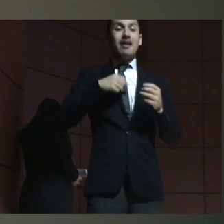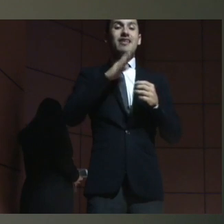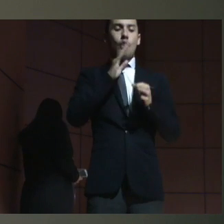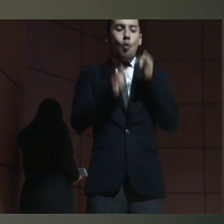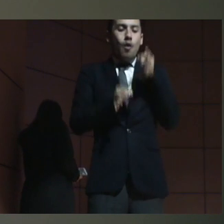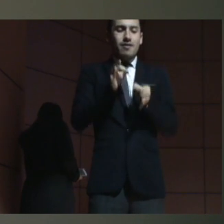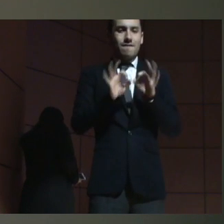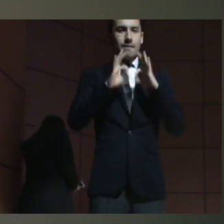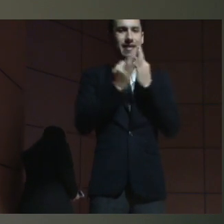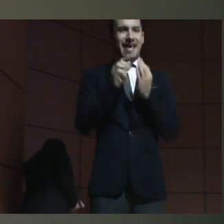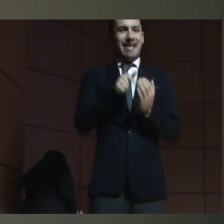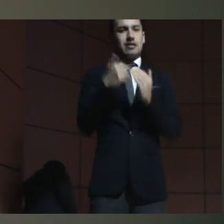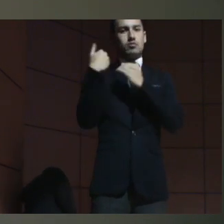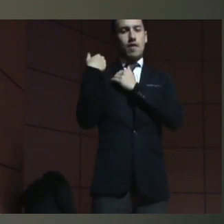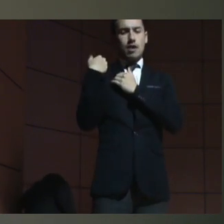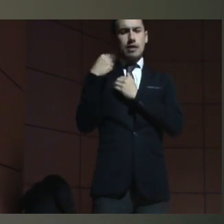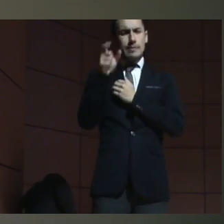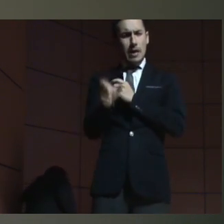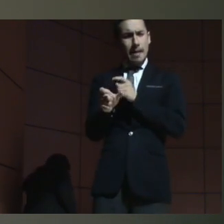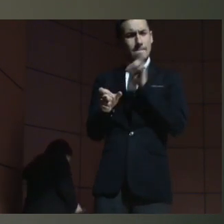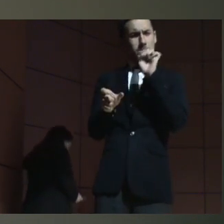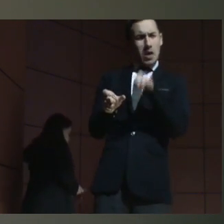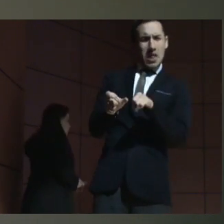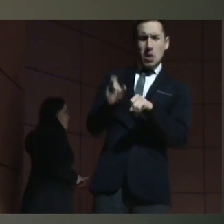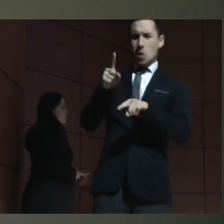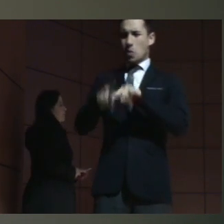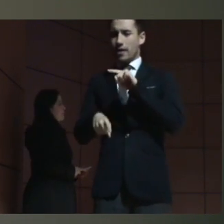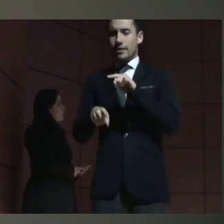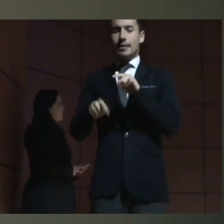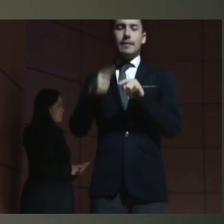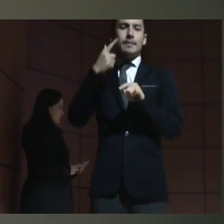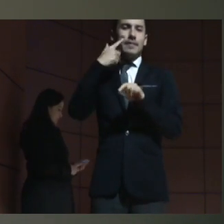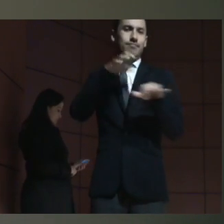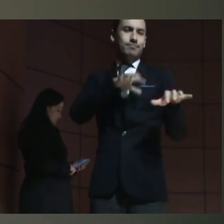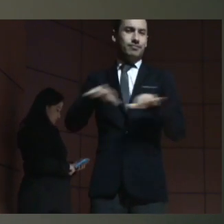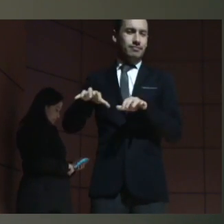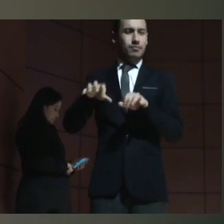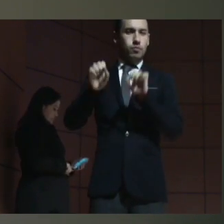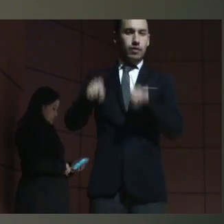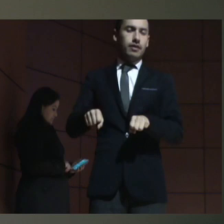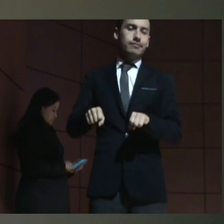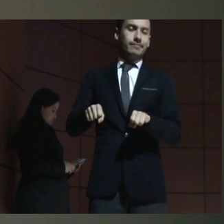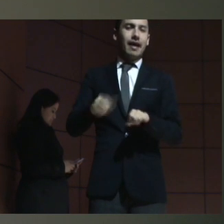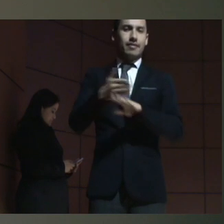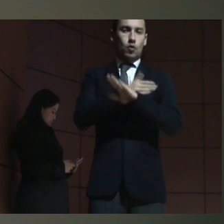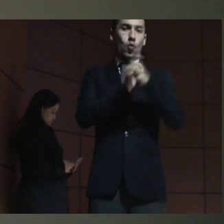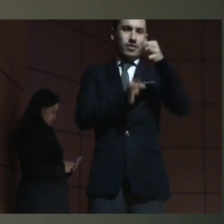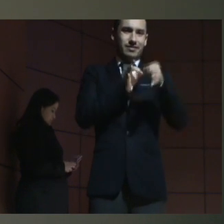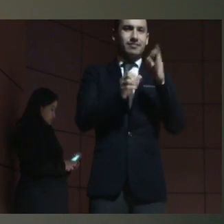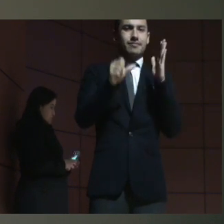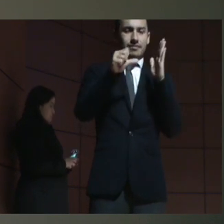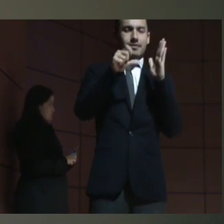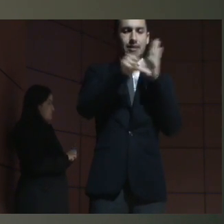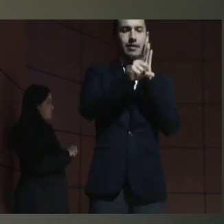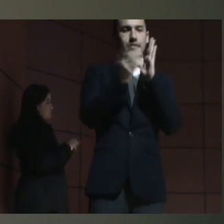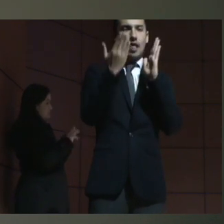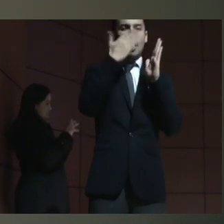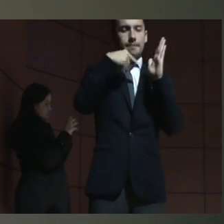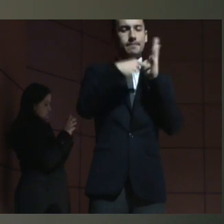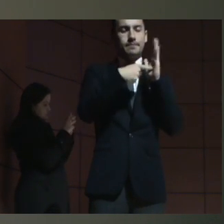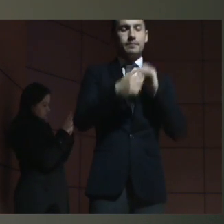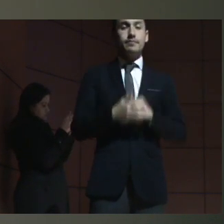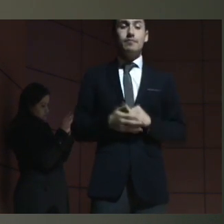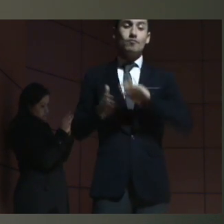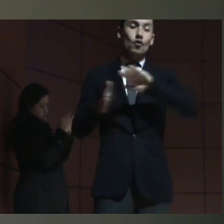de aprobar o improbar estas actuaciones pero ahora se nos abre un nuevo reto y es el reto que nos trae